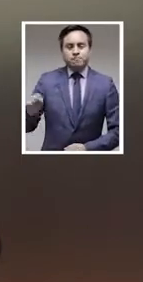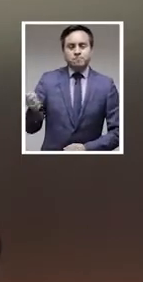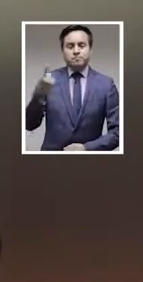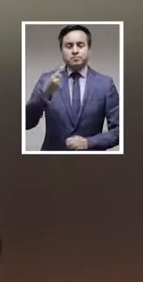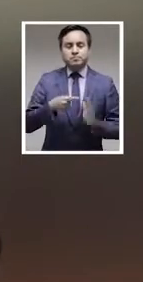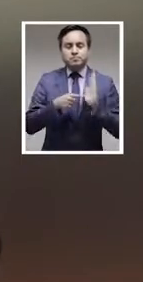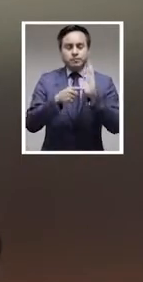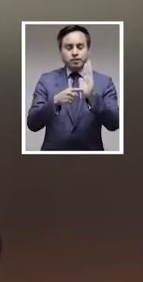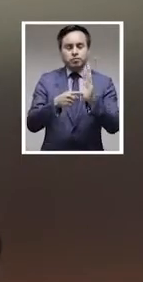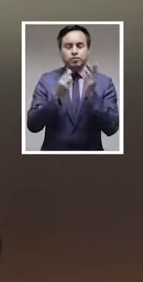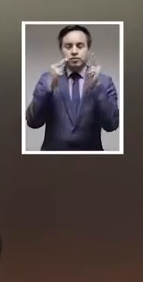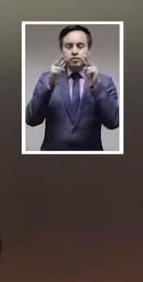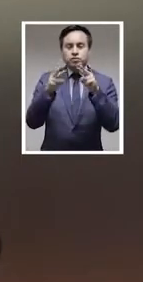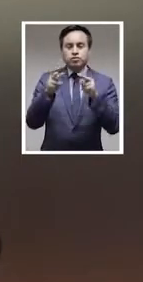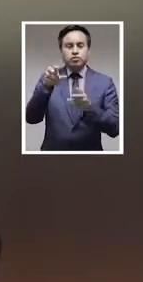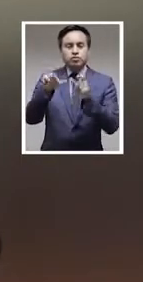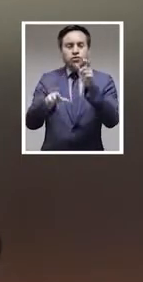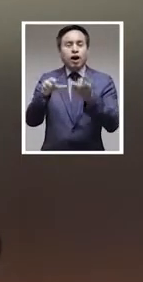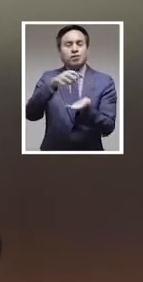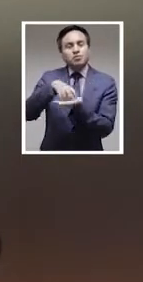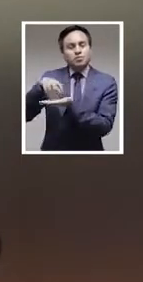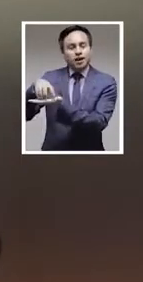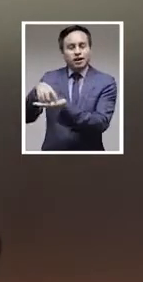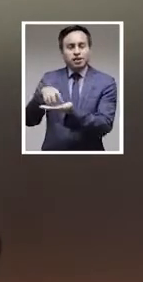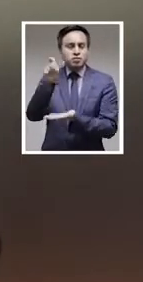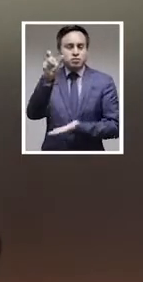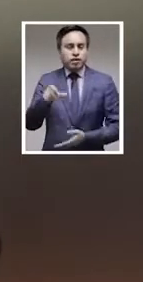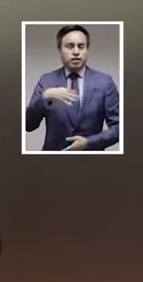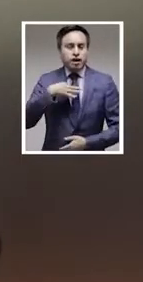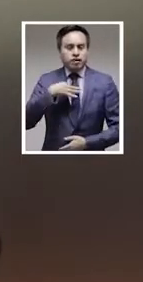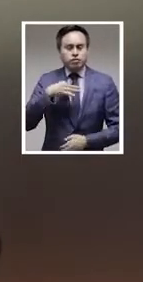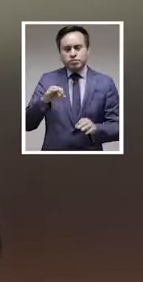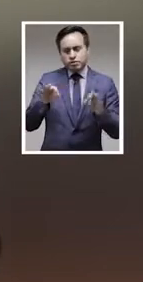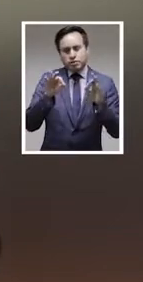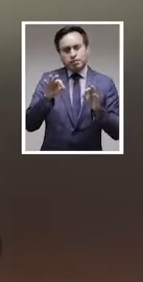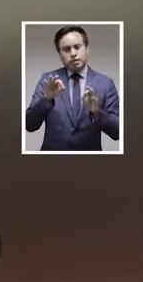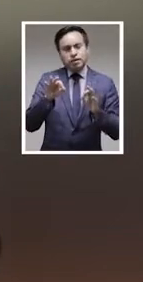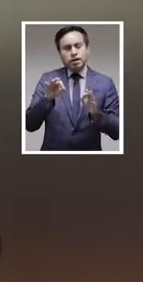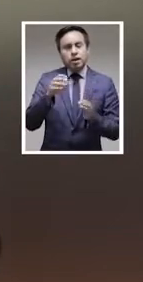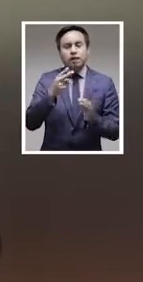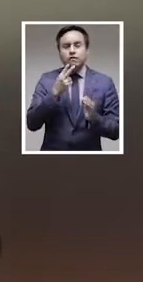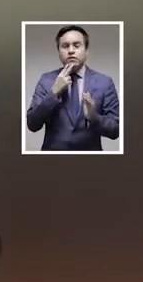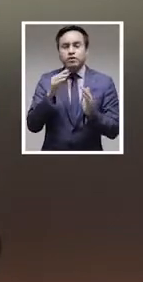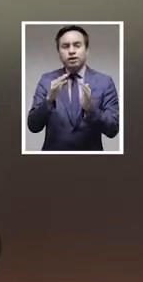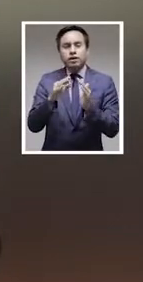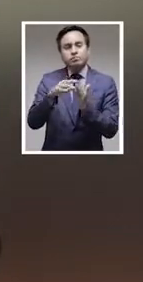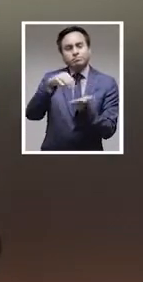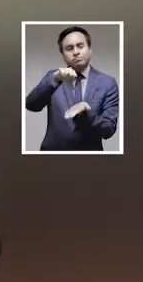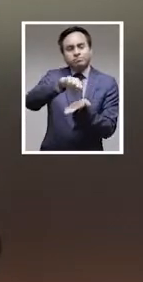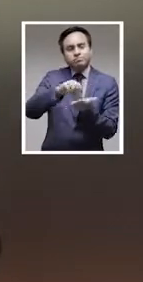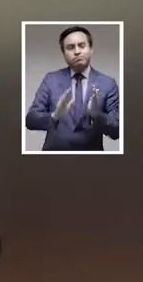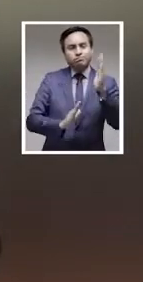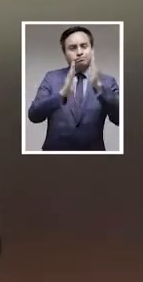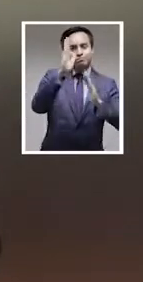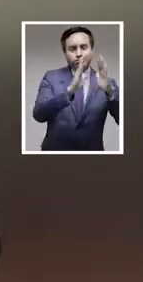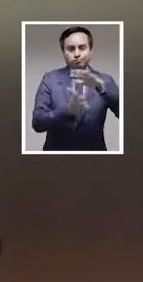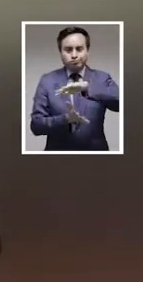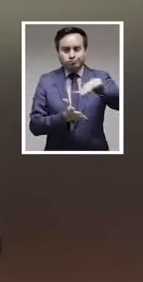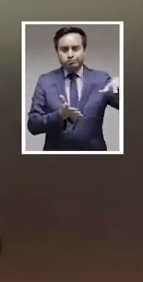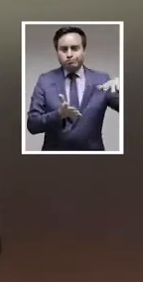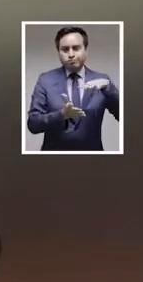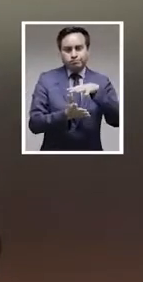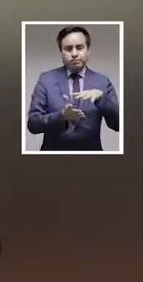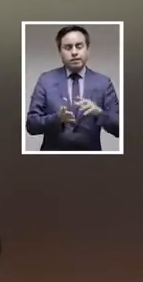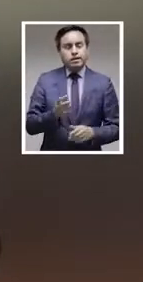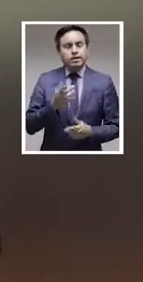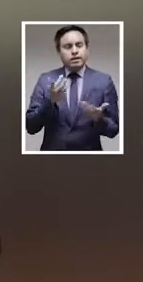Partamos con nuestra visión de las ciudades, del ciudadano principalmente urbano en este bloque. ¿Qué es